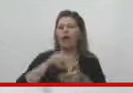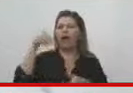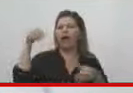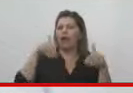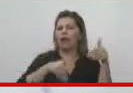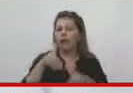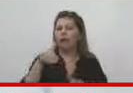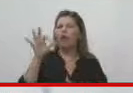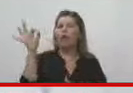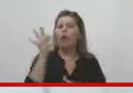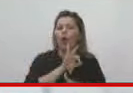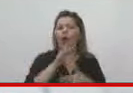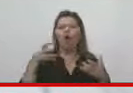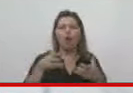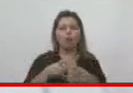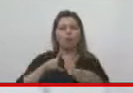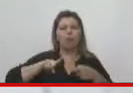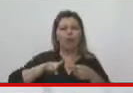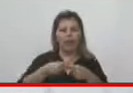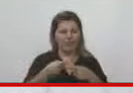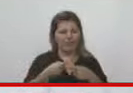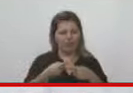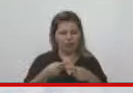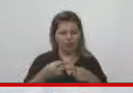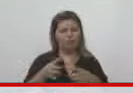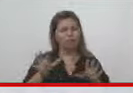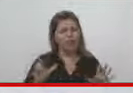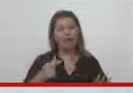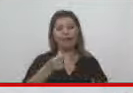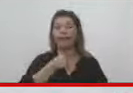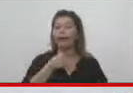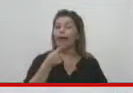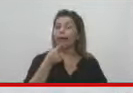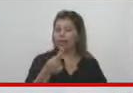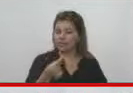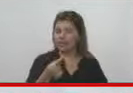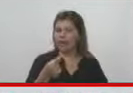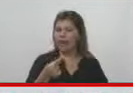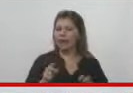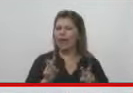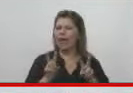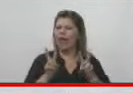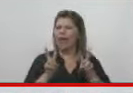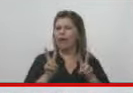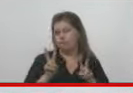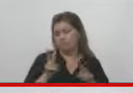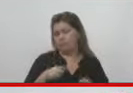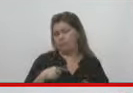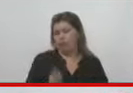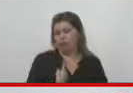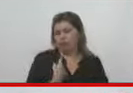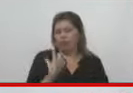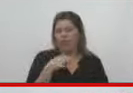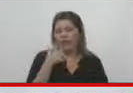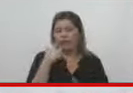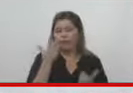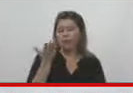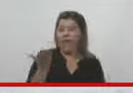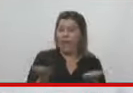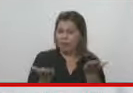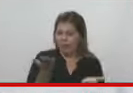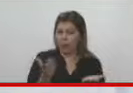o de régimen de partidos políticos. Es decir, que en la materia sustancial que nosotros tenemos que evaluar, si el